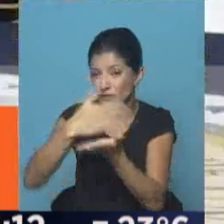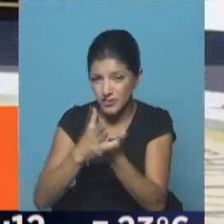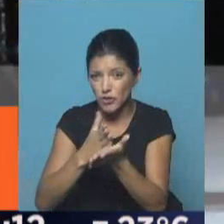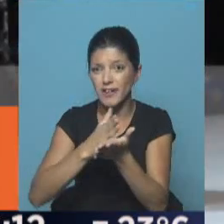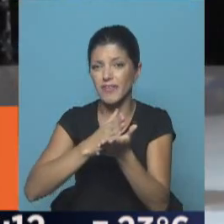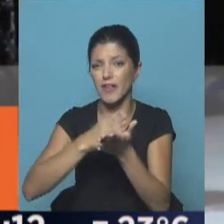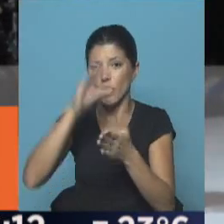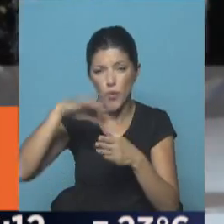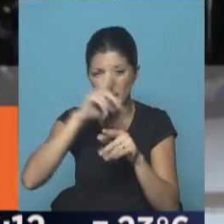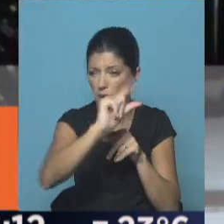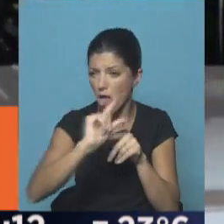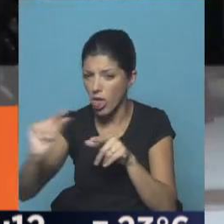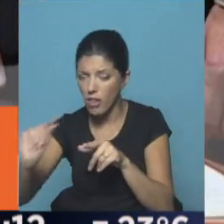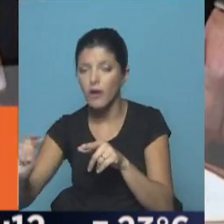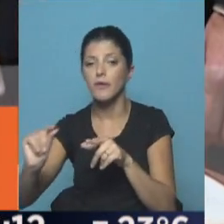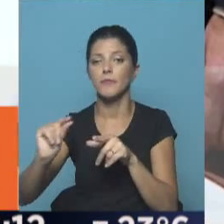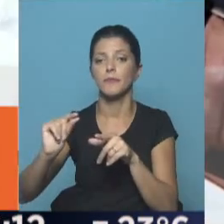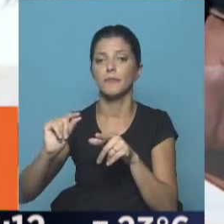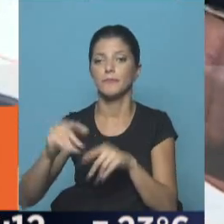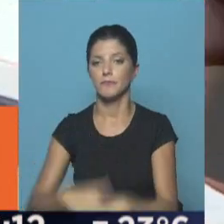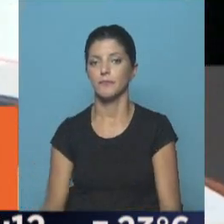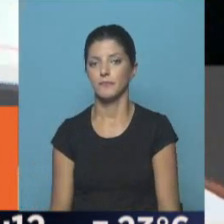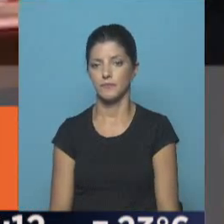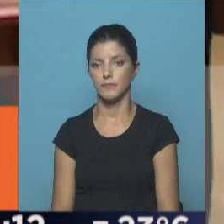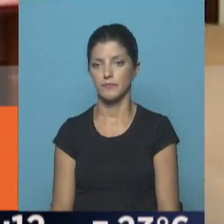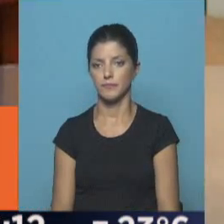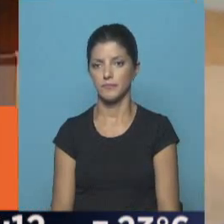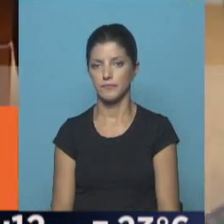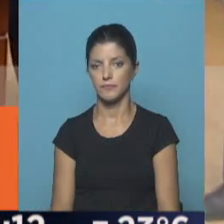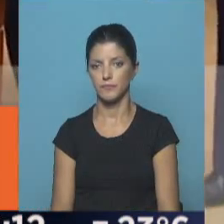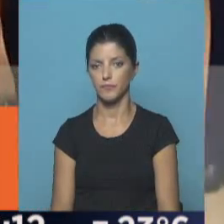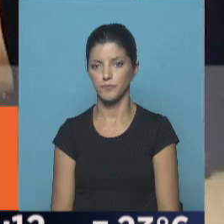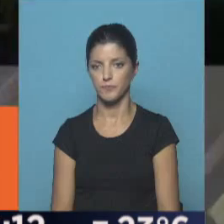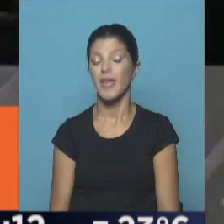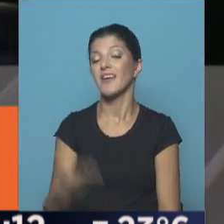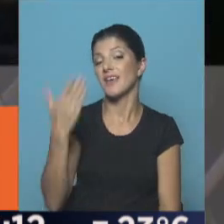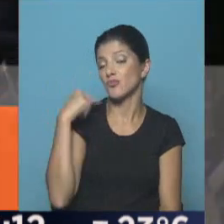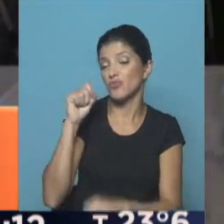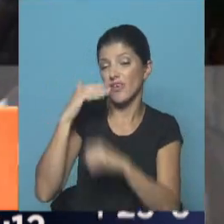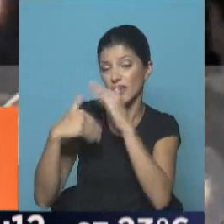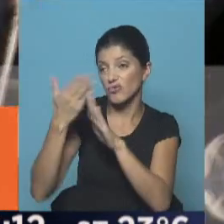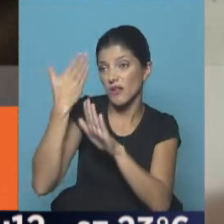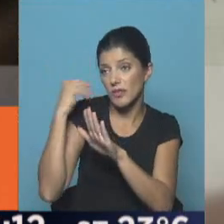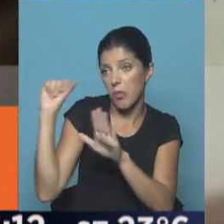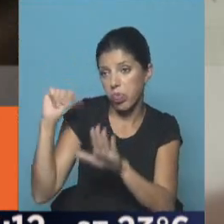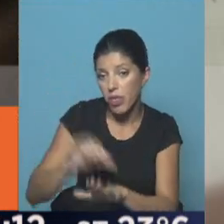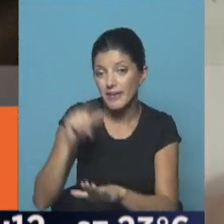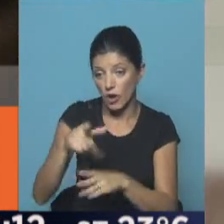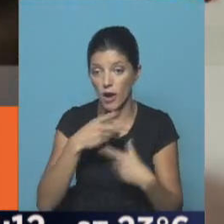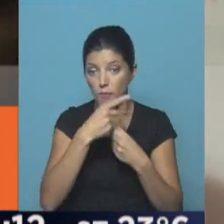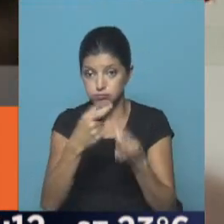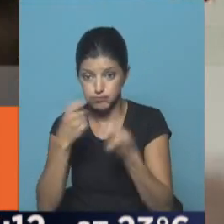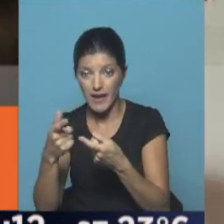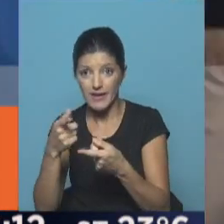de Estados Unidos, que habían quedado al margen del proceso de desarrollo económico. Y uno se pregunta, ¿este Trump es el